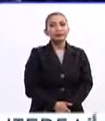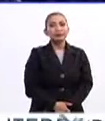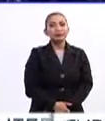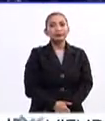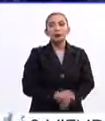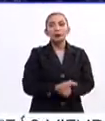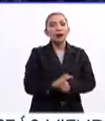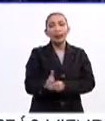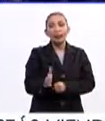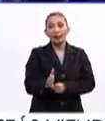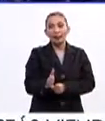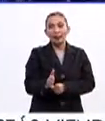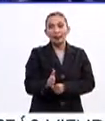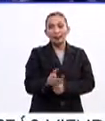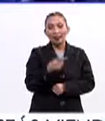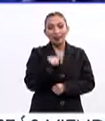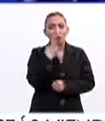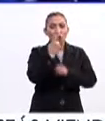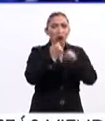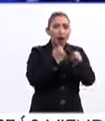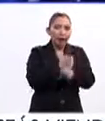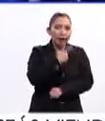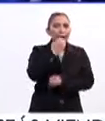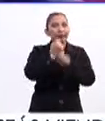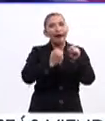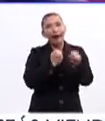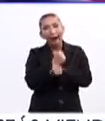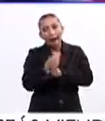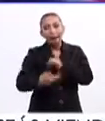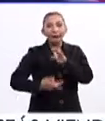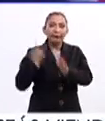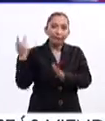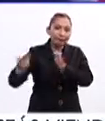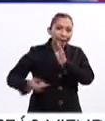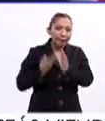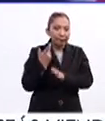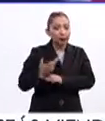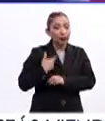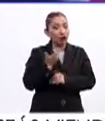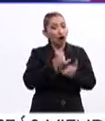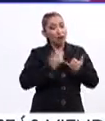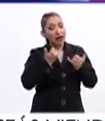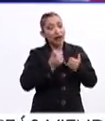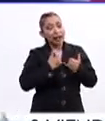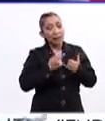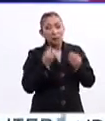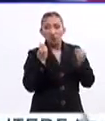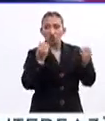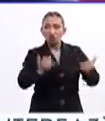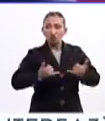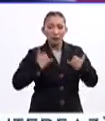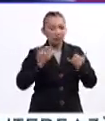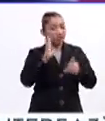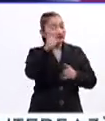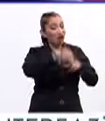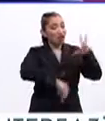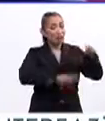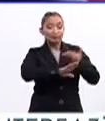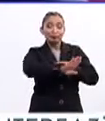fue que año con año se rechazaban a miles de